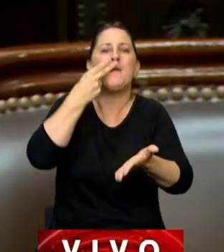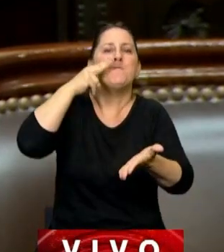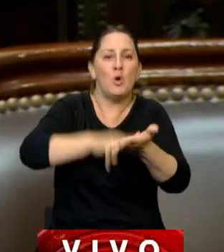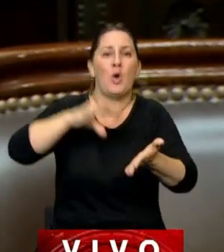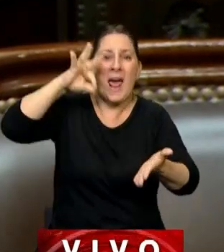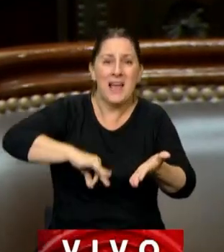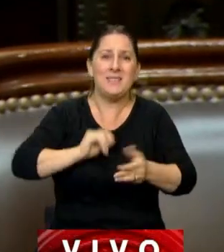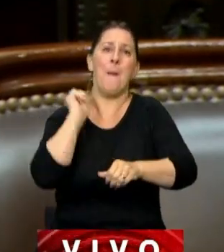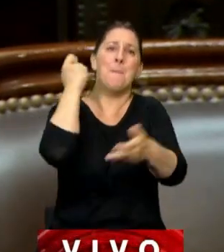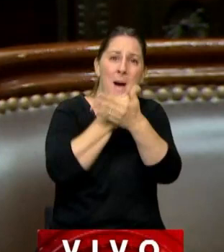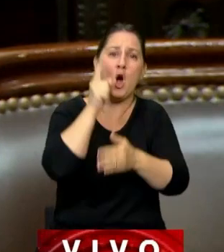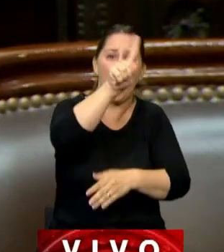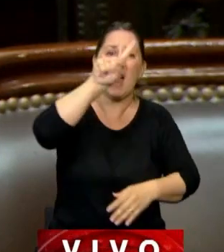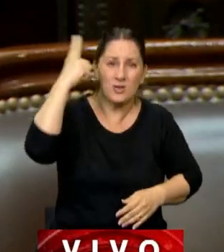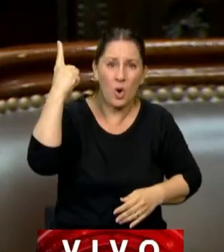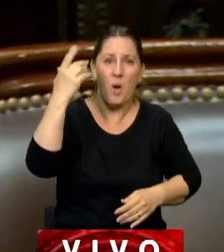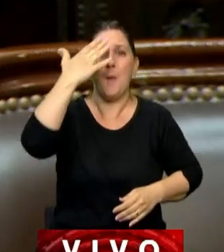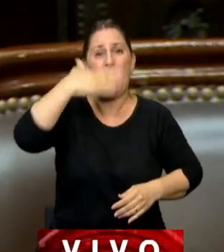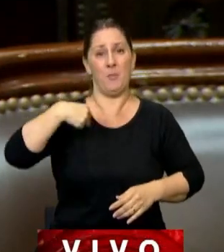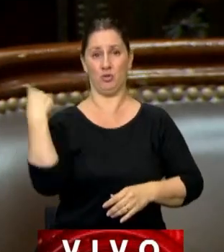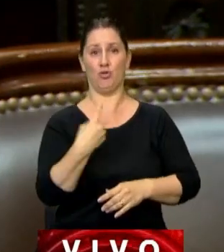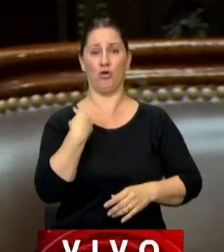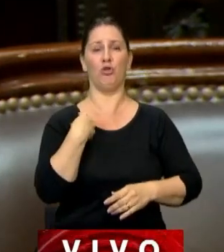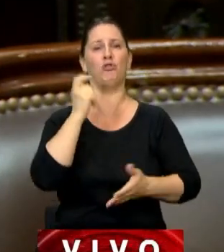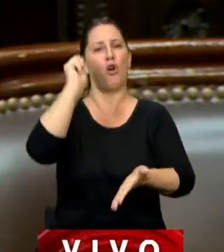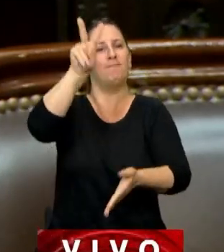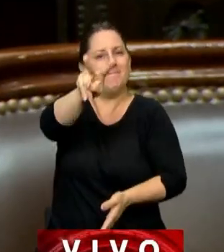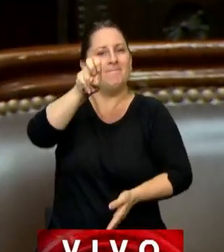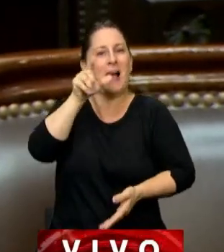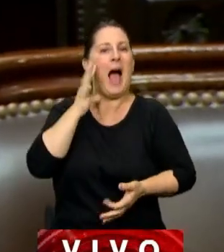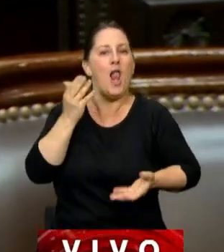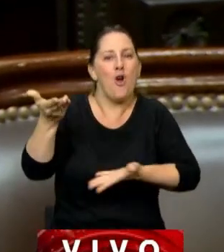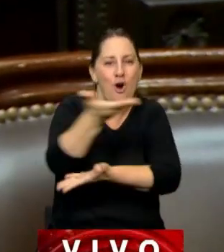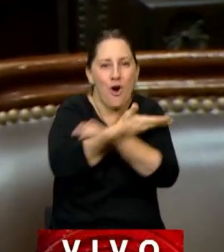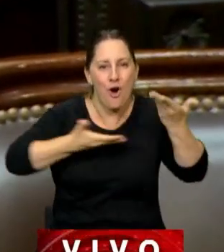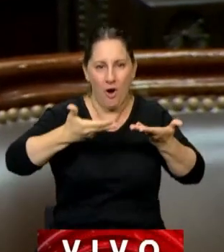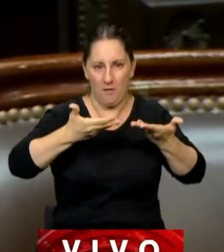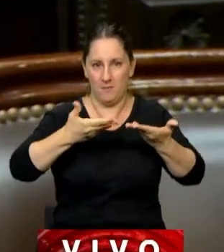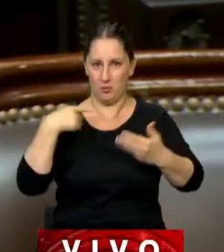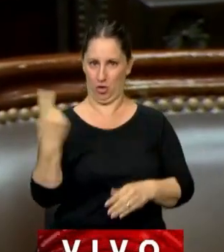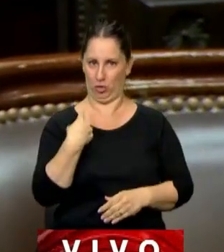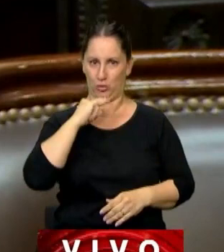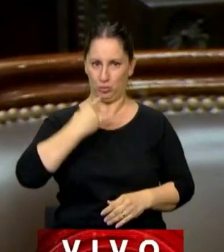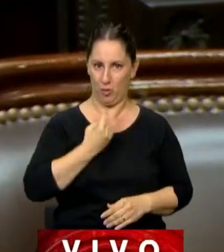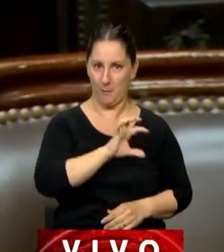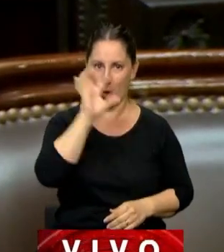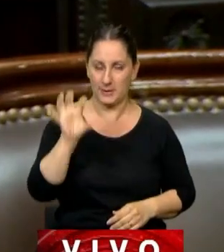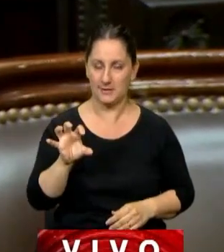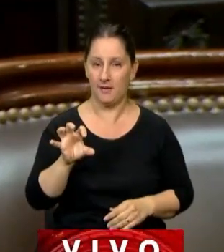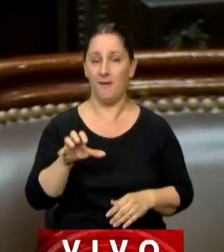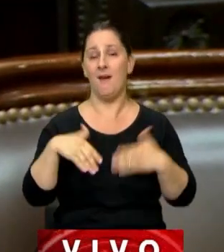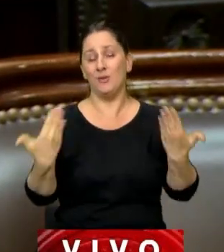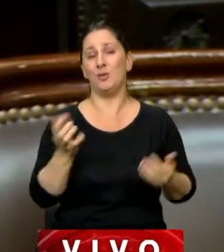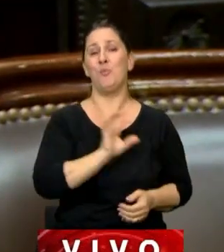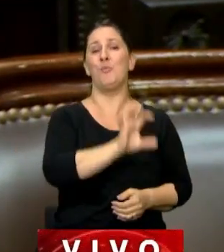la Nación para después, en definitiva, percibir un poco de coparticipación. Es decir, una vez más, las